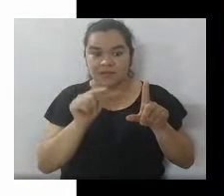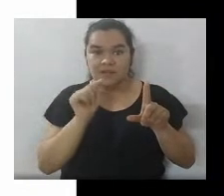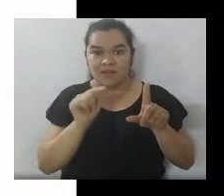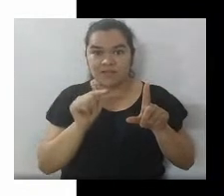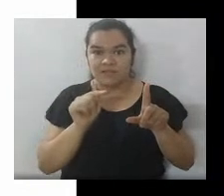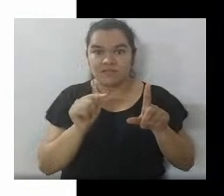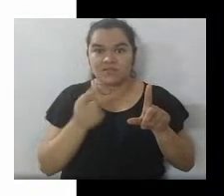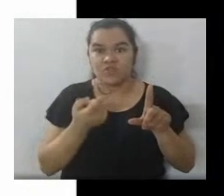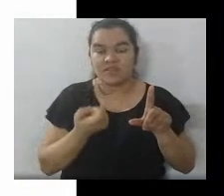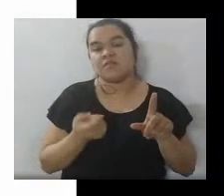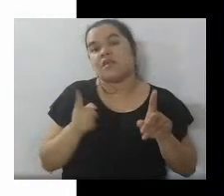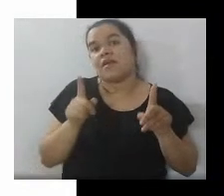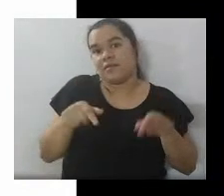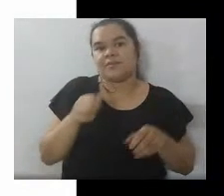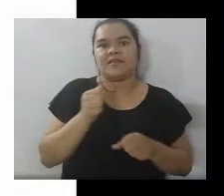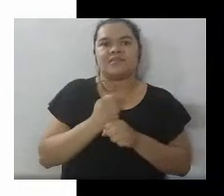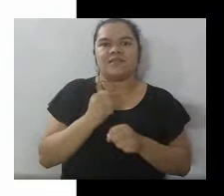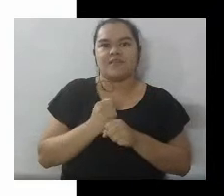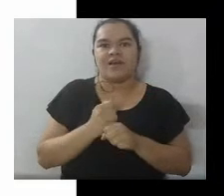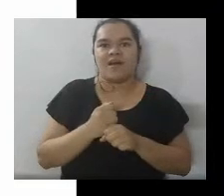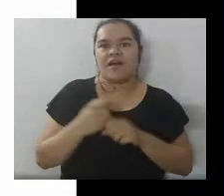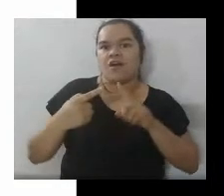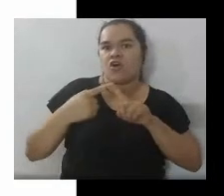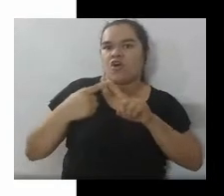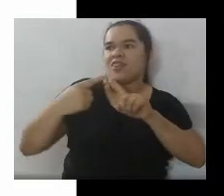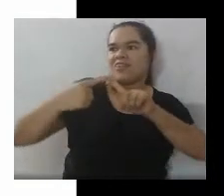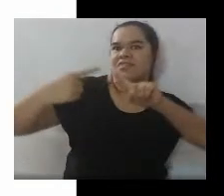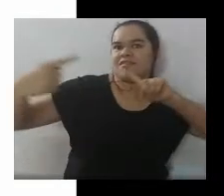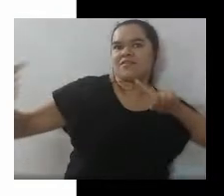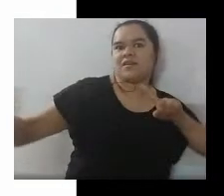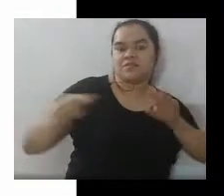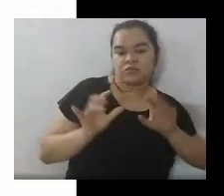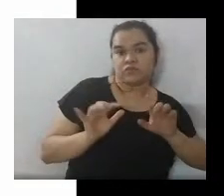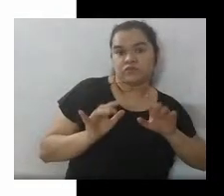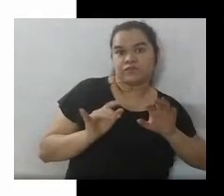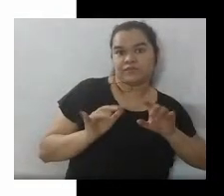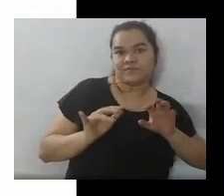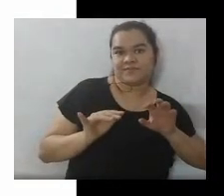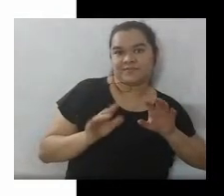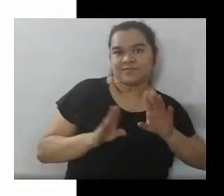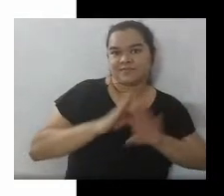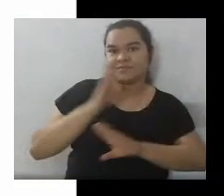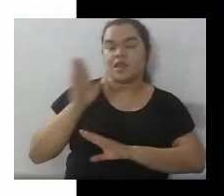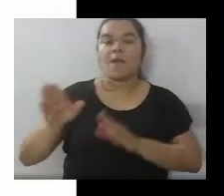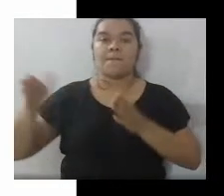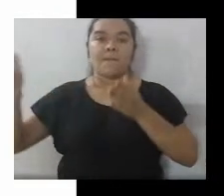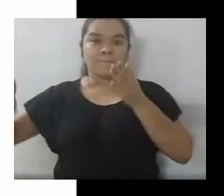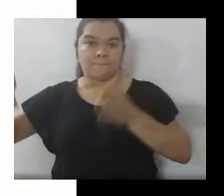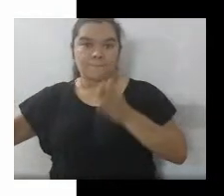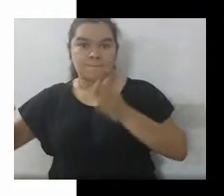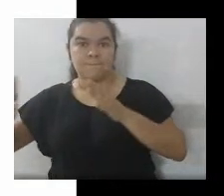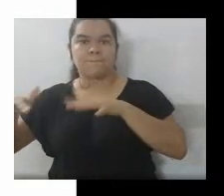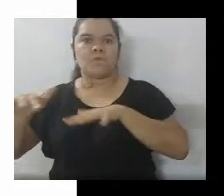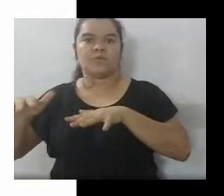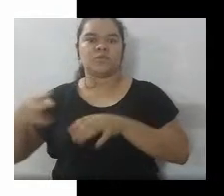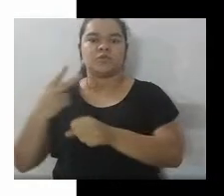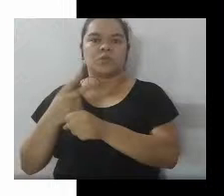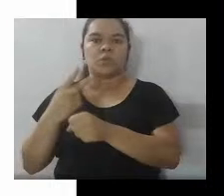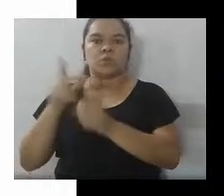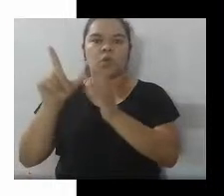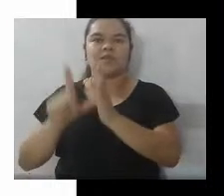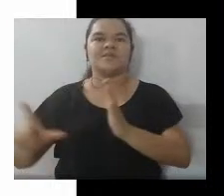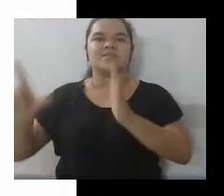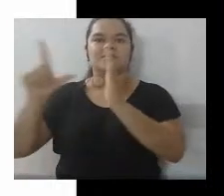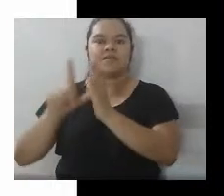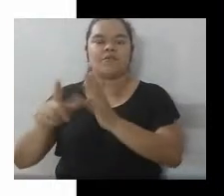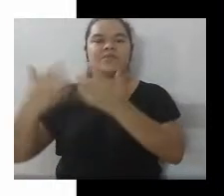trabajo a distancia, etc. El caso del segundo ciclo, ¿no es cierto?, el licenciado en Sistemas de Información,